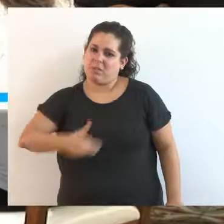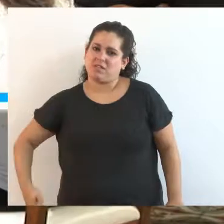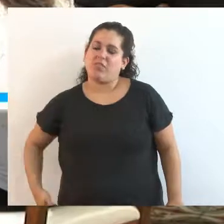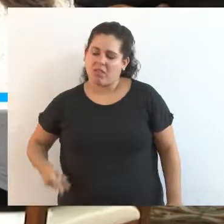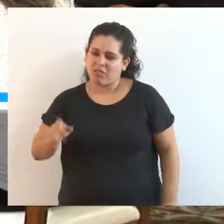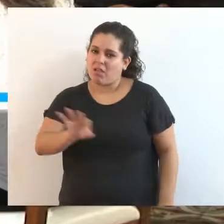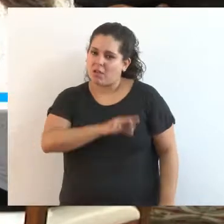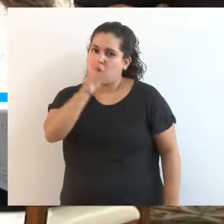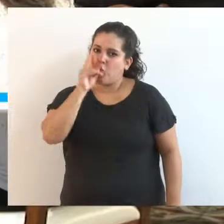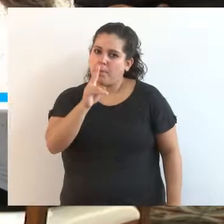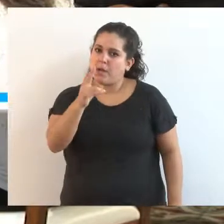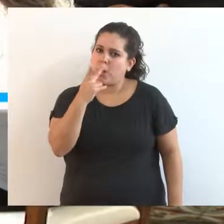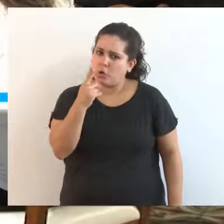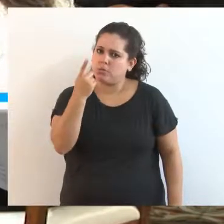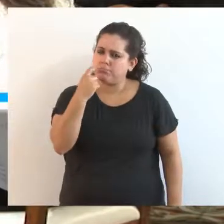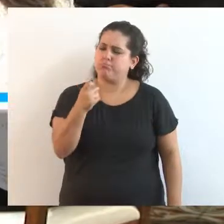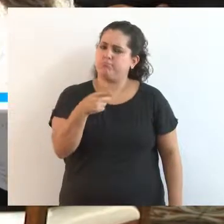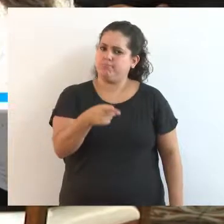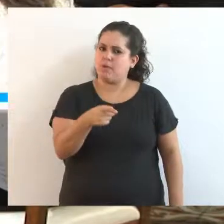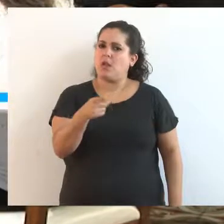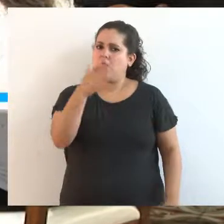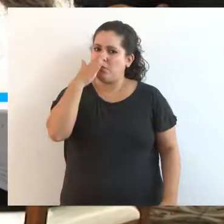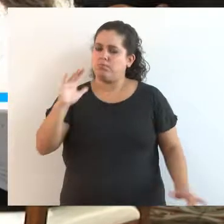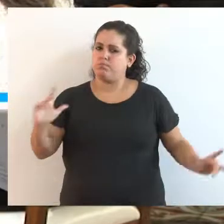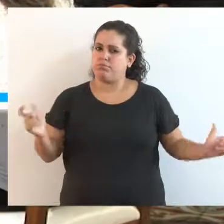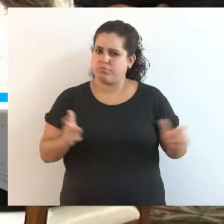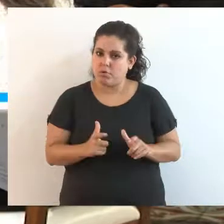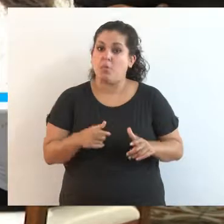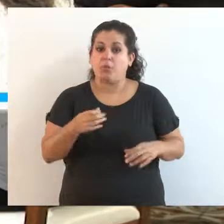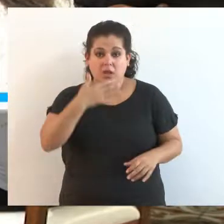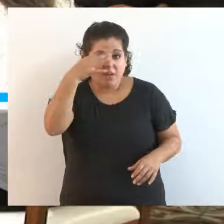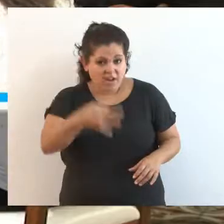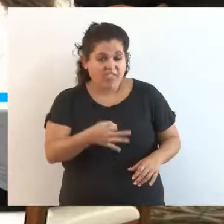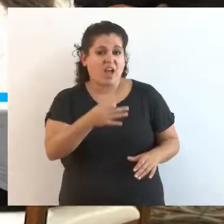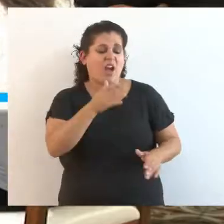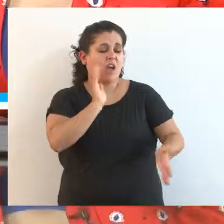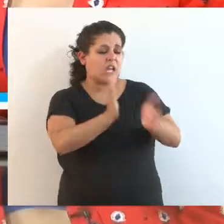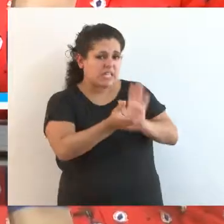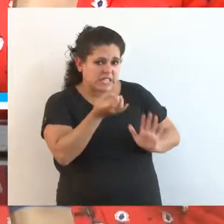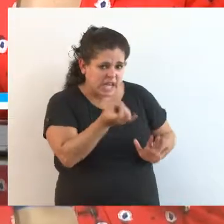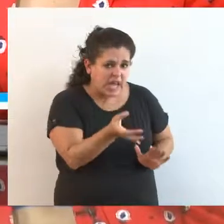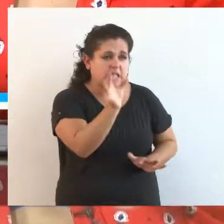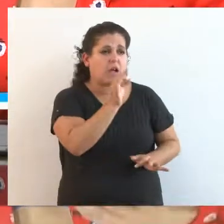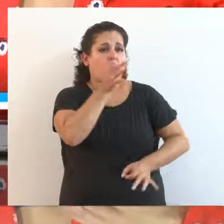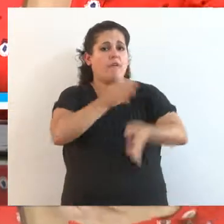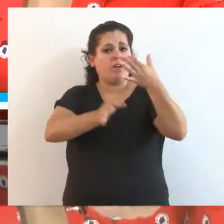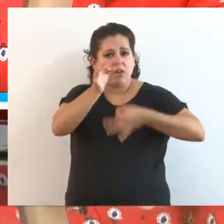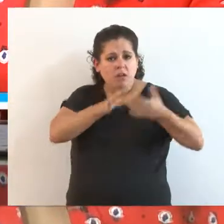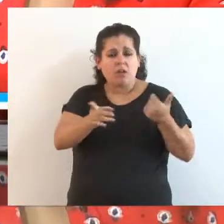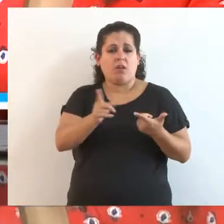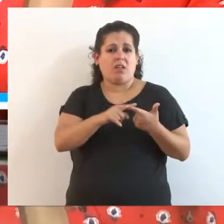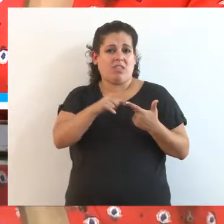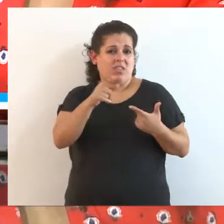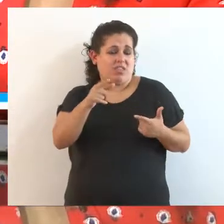instó a que produjéramos un nuevo régimen de adopción en Argentina, porque efectivamente la trata o la adopción ilegal en la